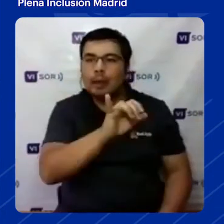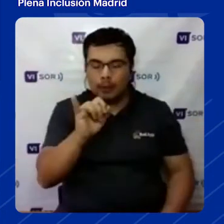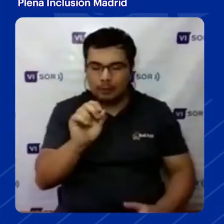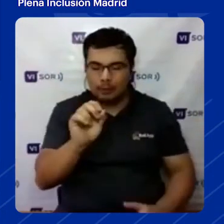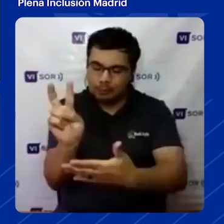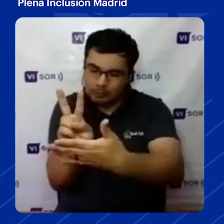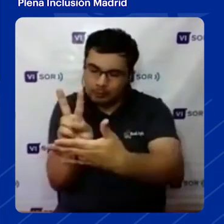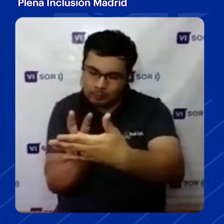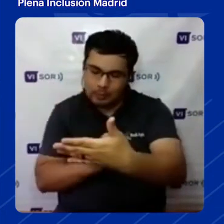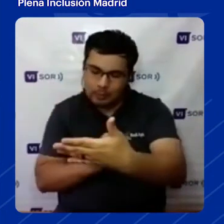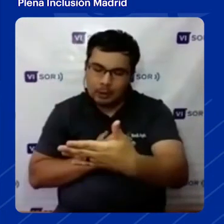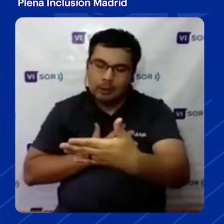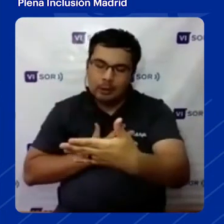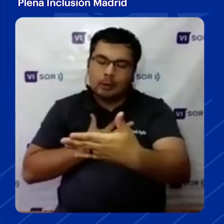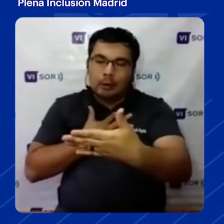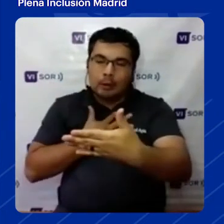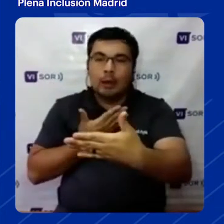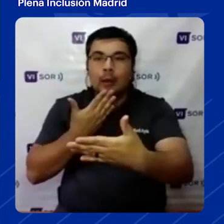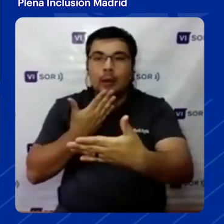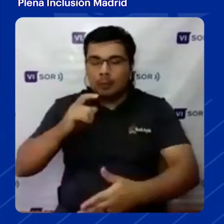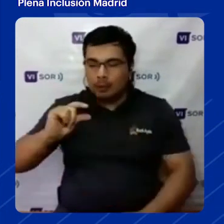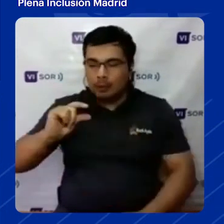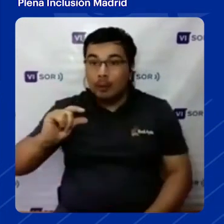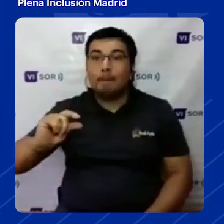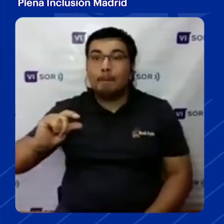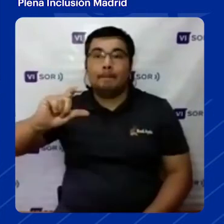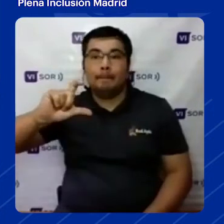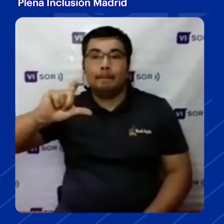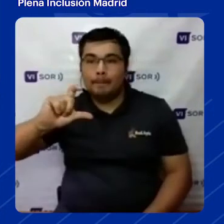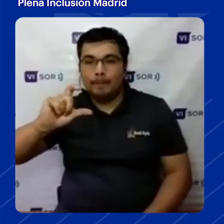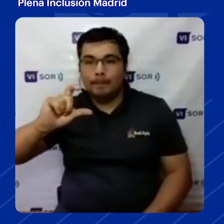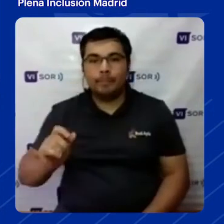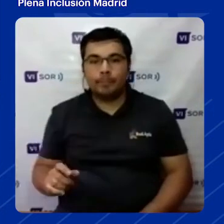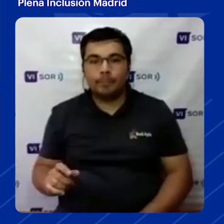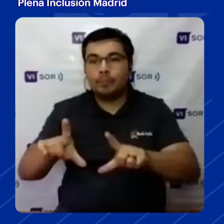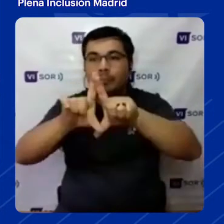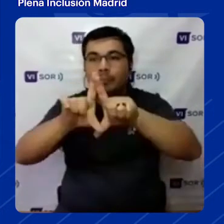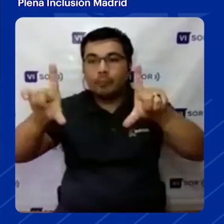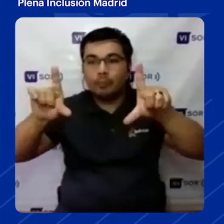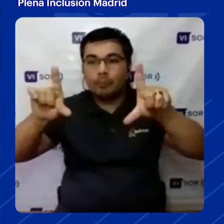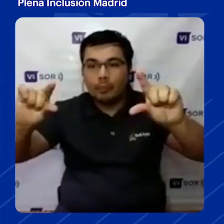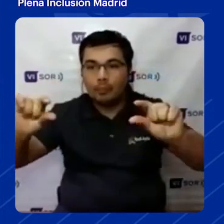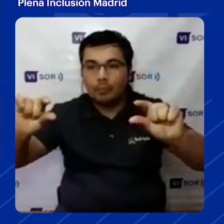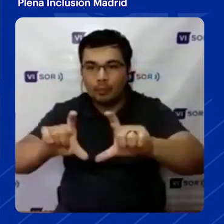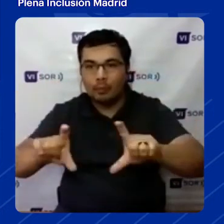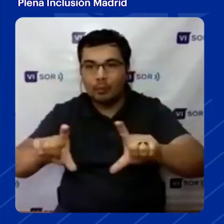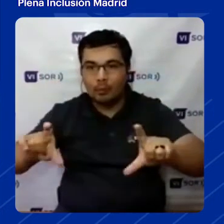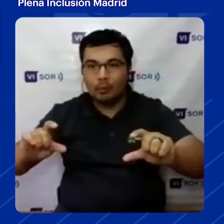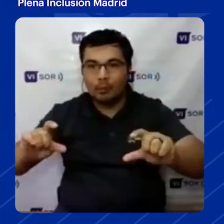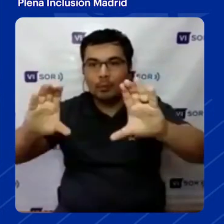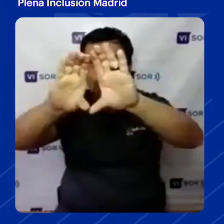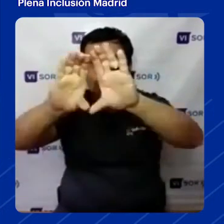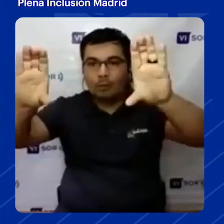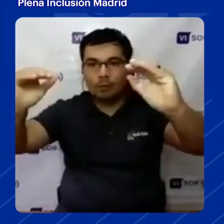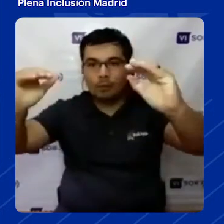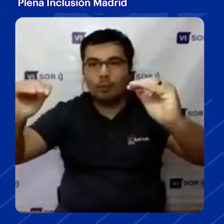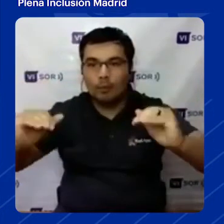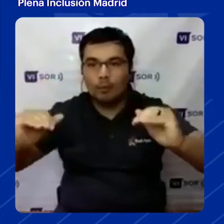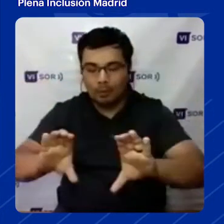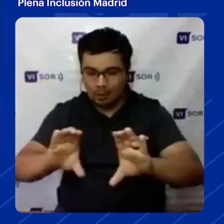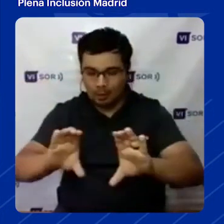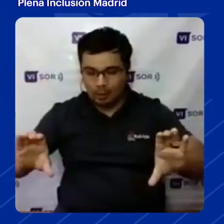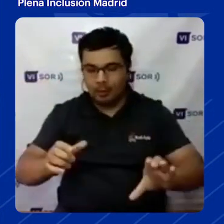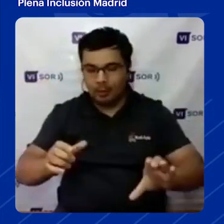letra un poquito más grande, una separación de líneas, unas líneas más cortas que se cortan en determinados puntos de manera